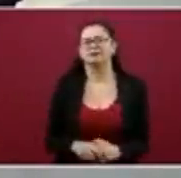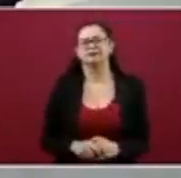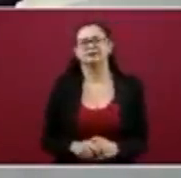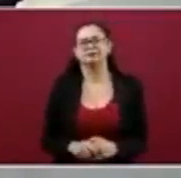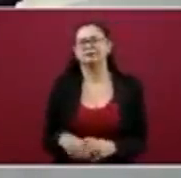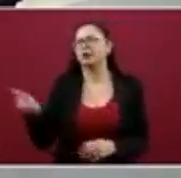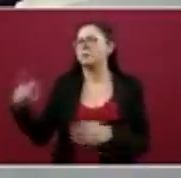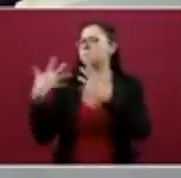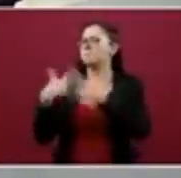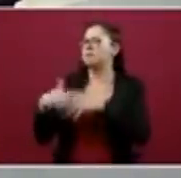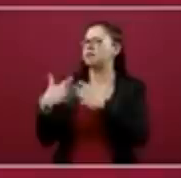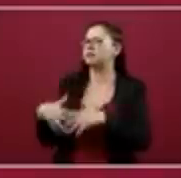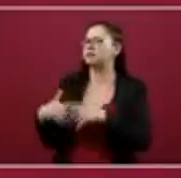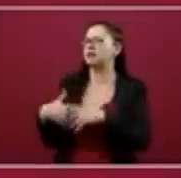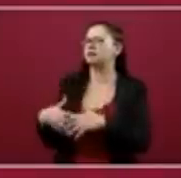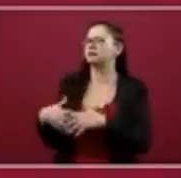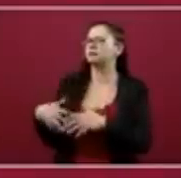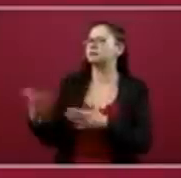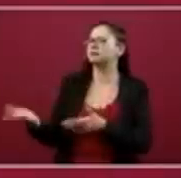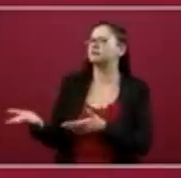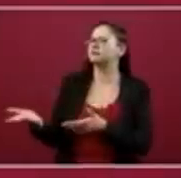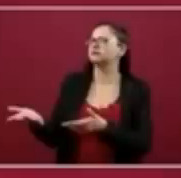con la planta?